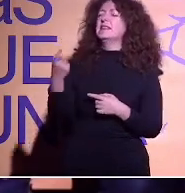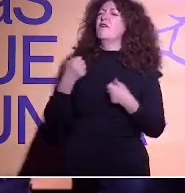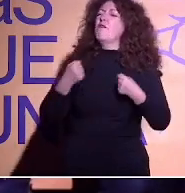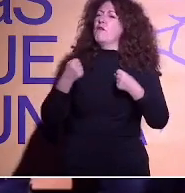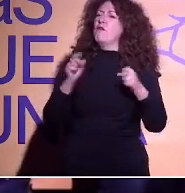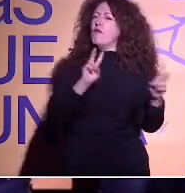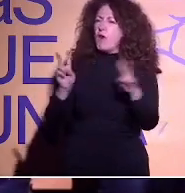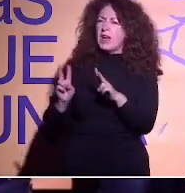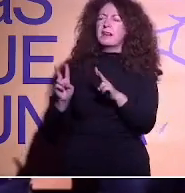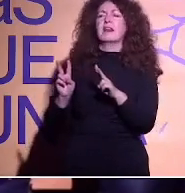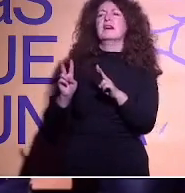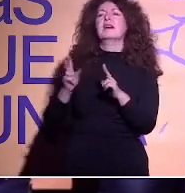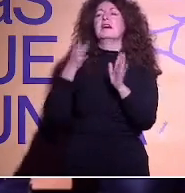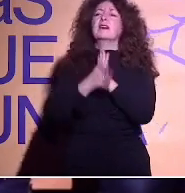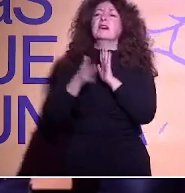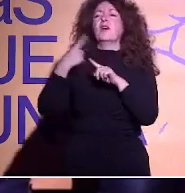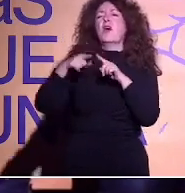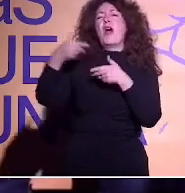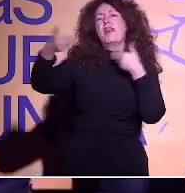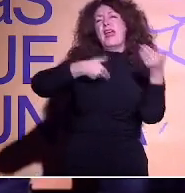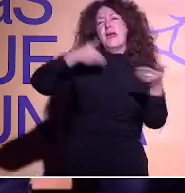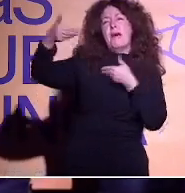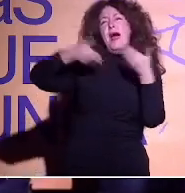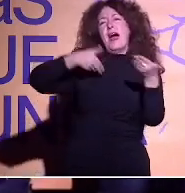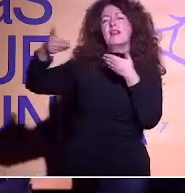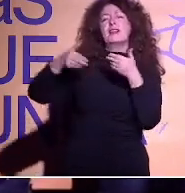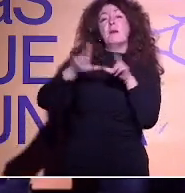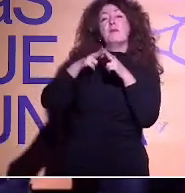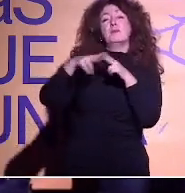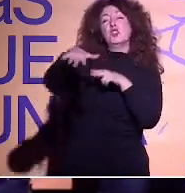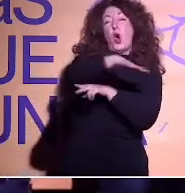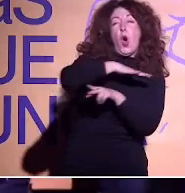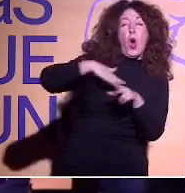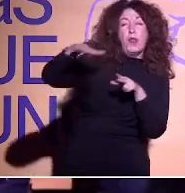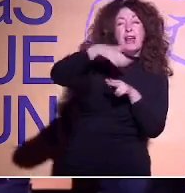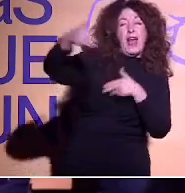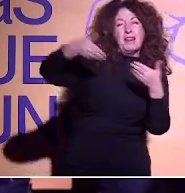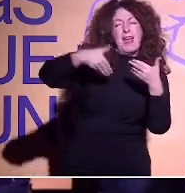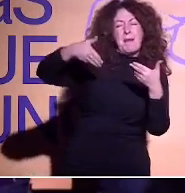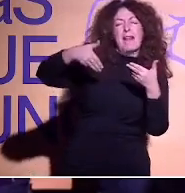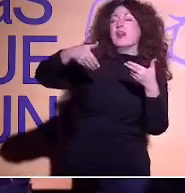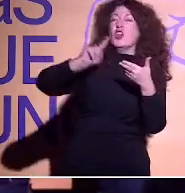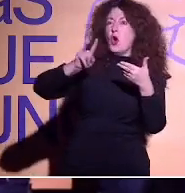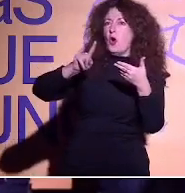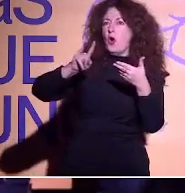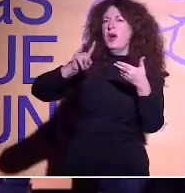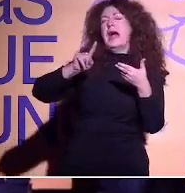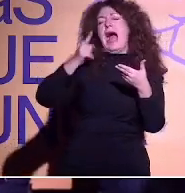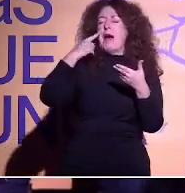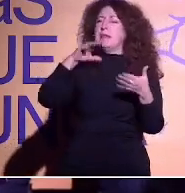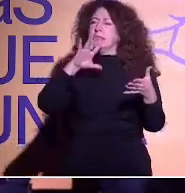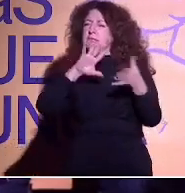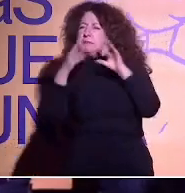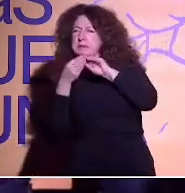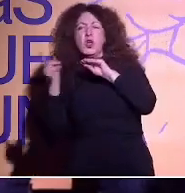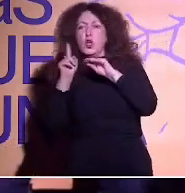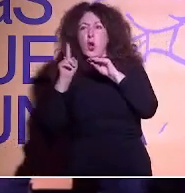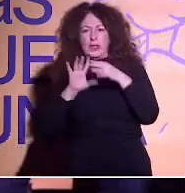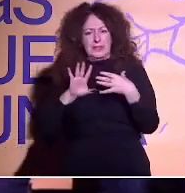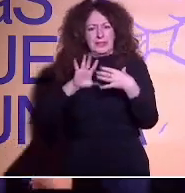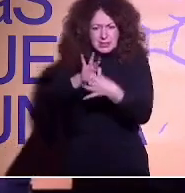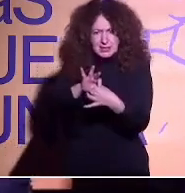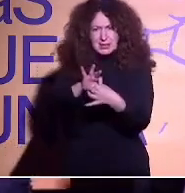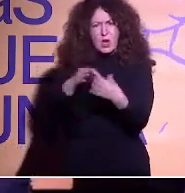fuerza que no se dedique a modular las demandas de los movimientos sociales sino hacer piña con ellos para hacer avanzar a nuestro